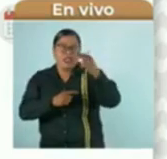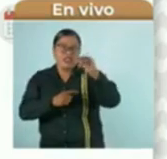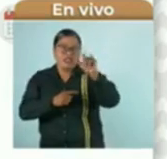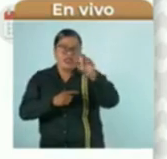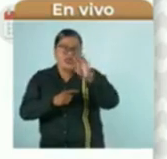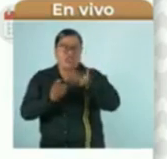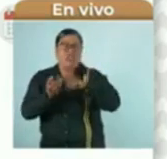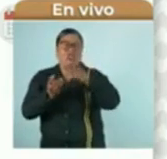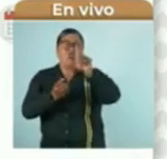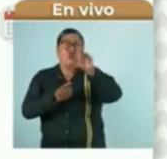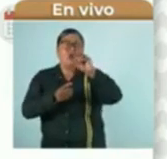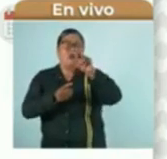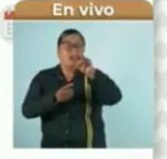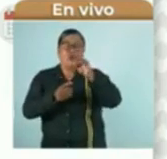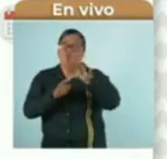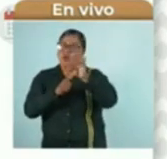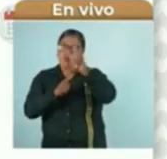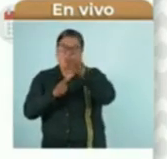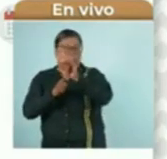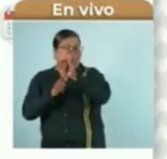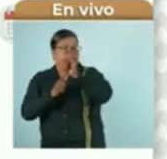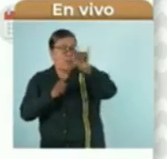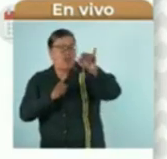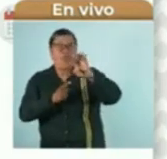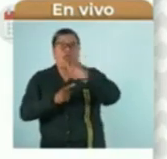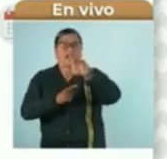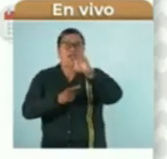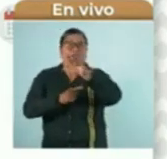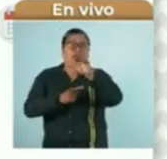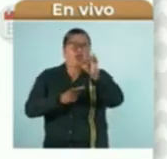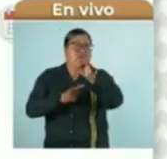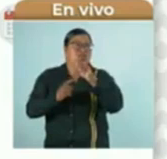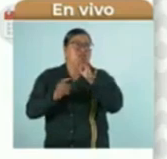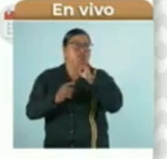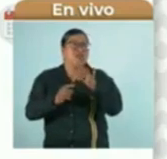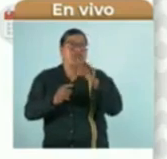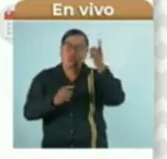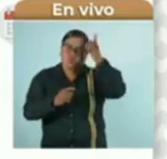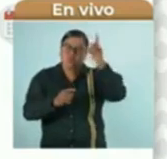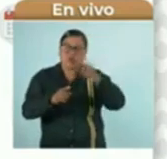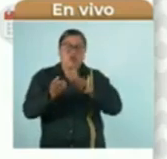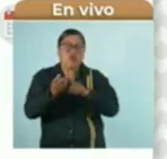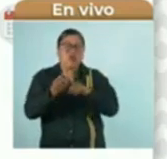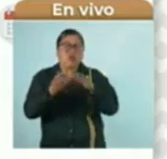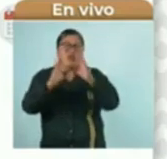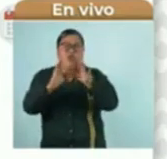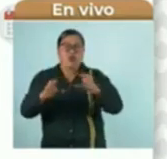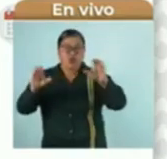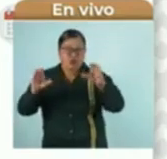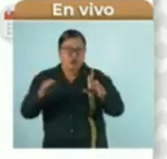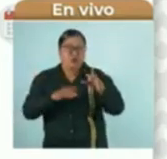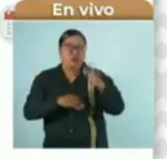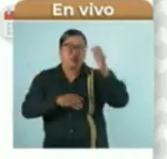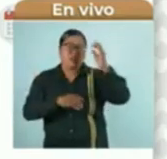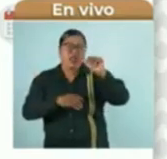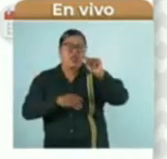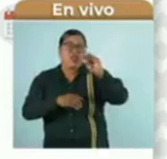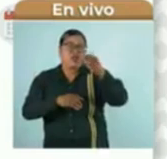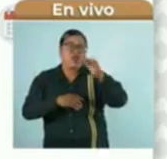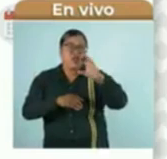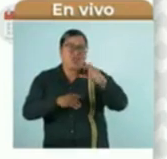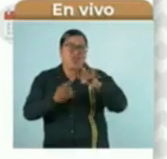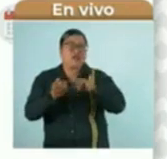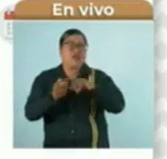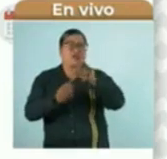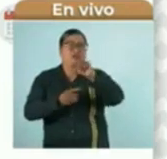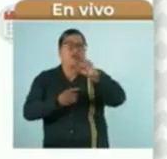un pueblo alejad el carrizo y los pequeños propietarios en la costa San Pedro Atoyac Santa